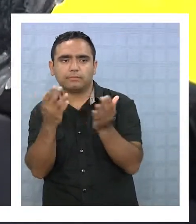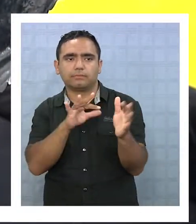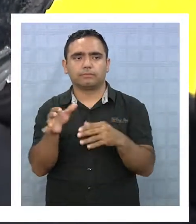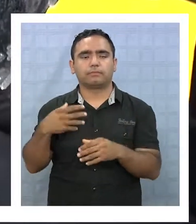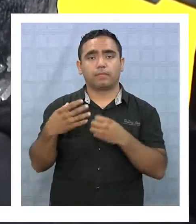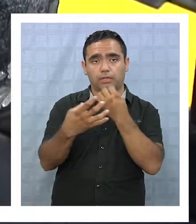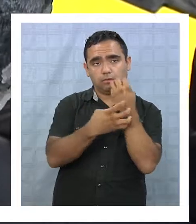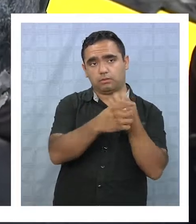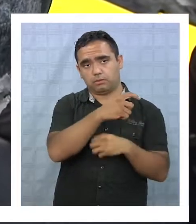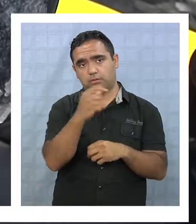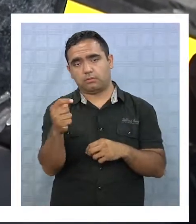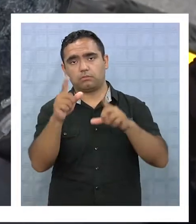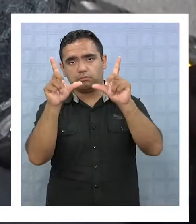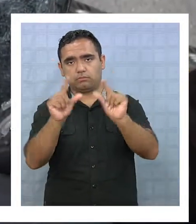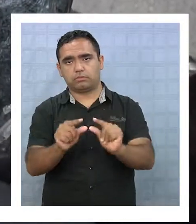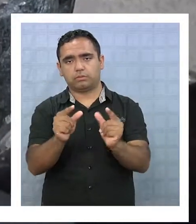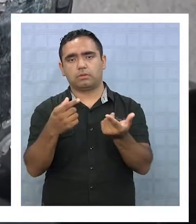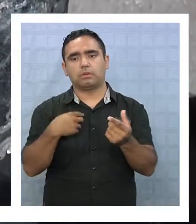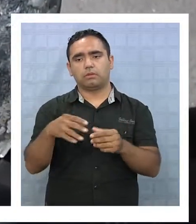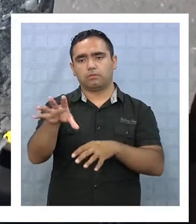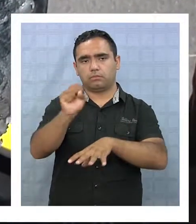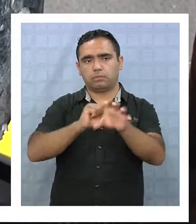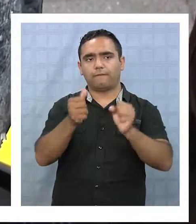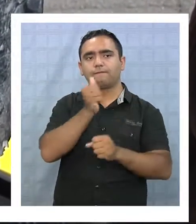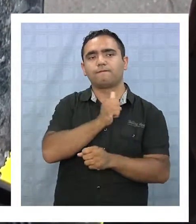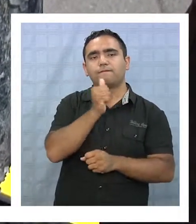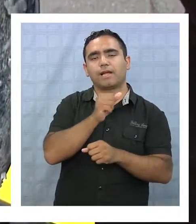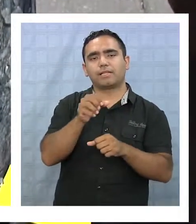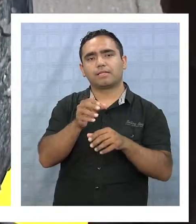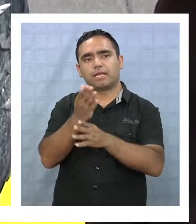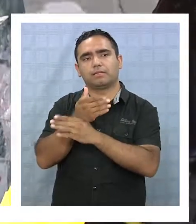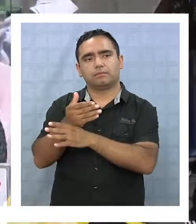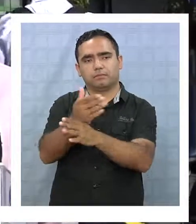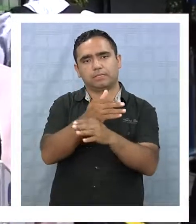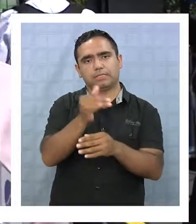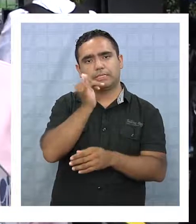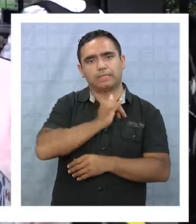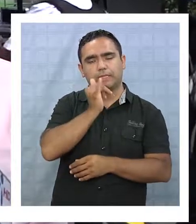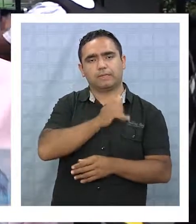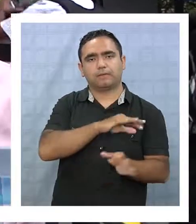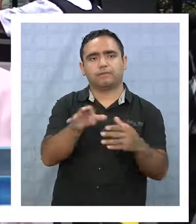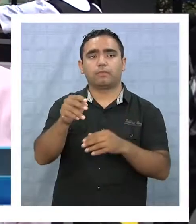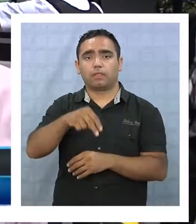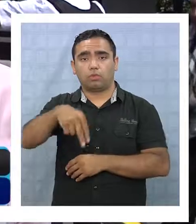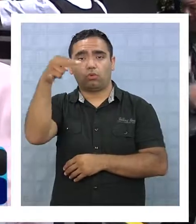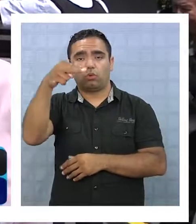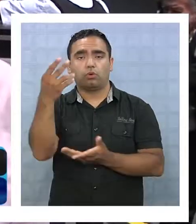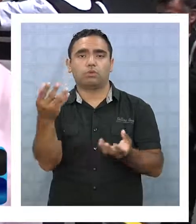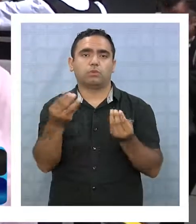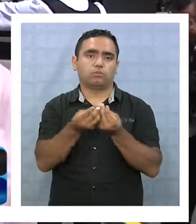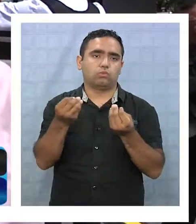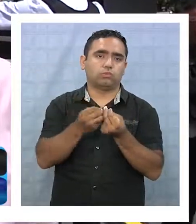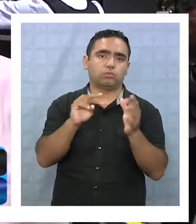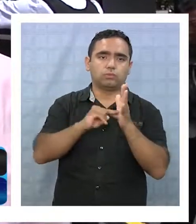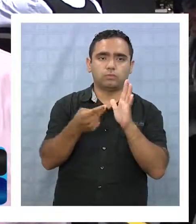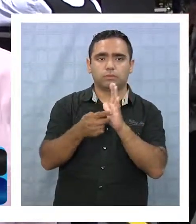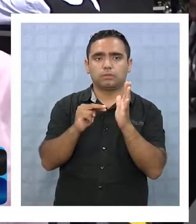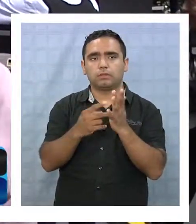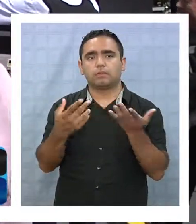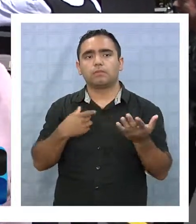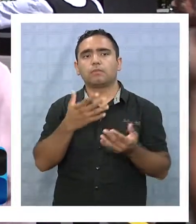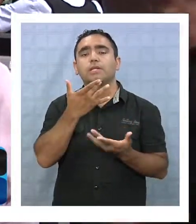estaría registrando una disminución de captura por falta de especies en el litoral iquiqueño. En el norte hemos estado pasando una crisis muy fuerte